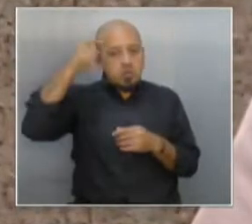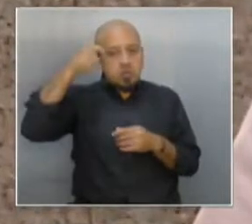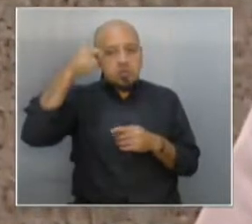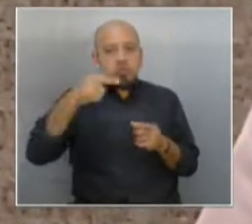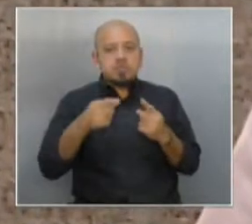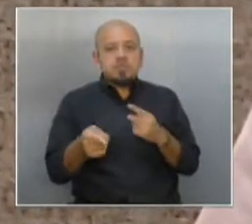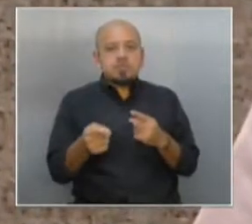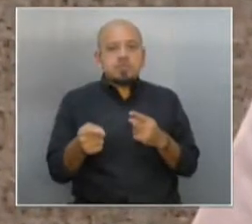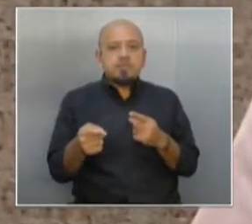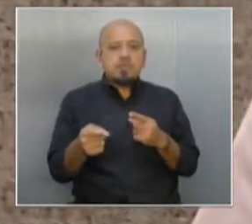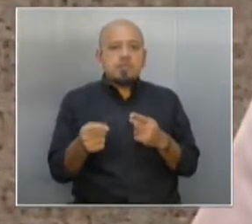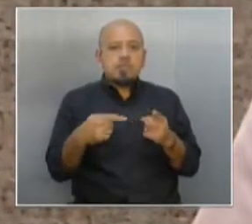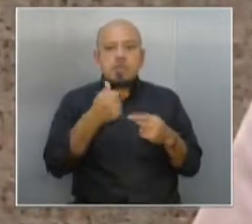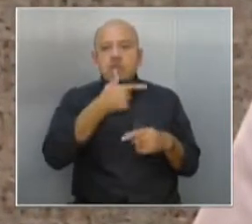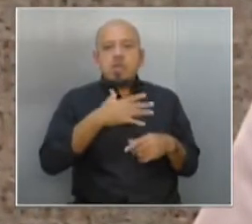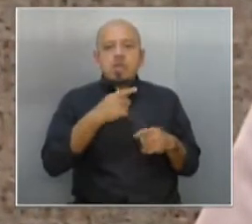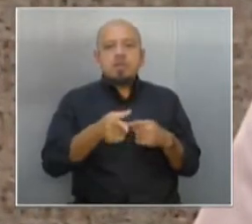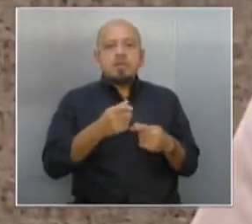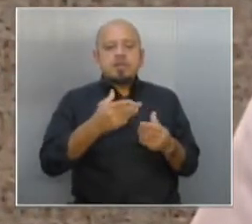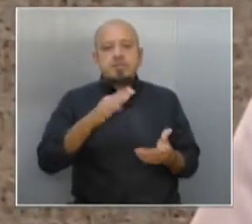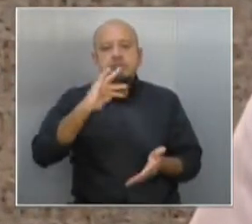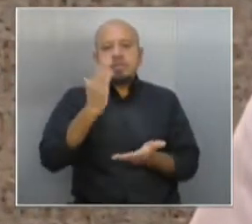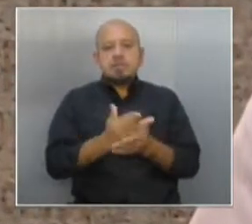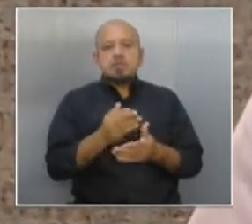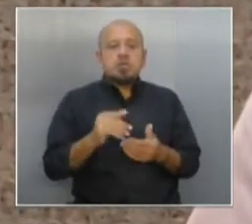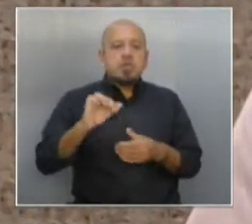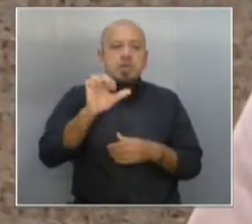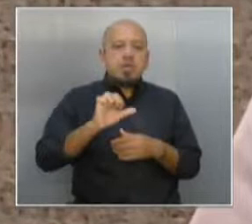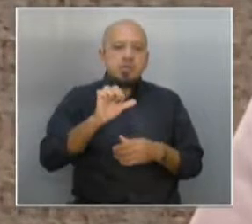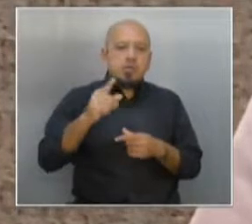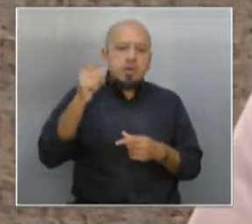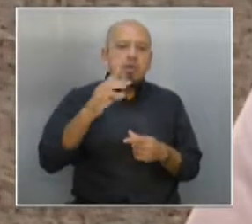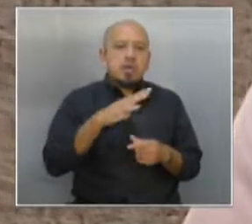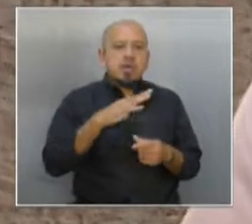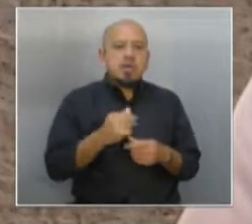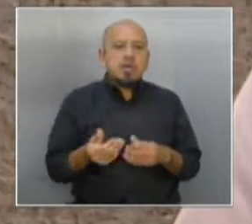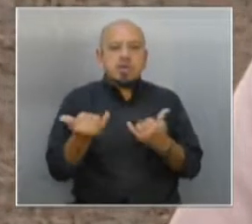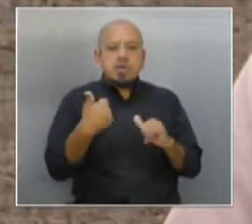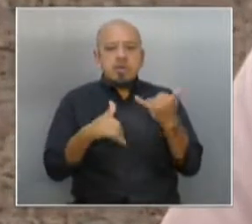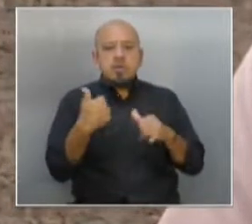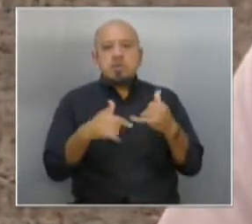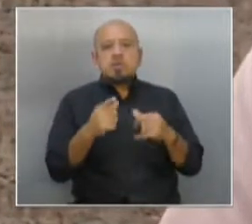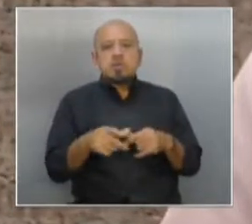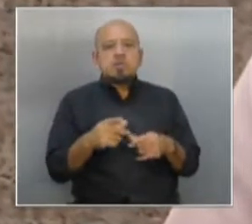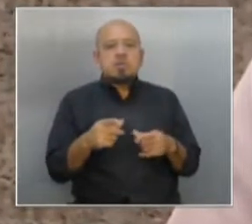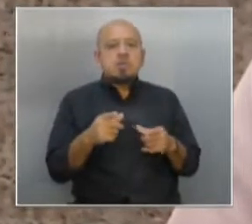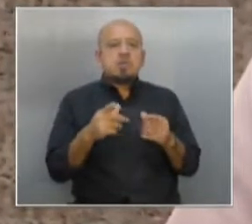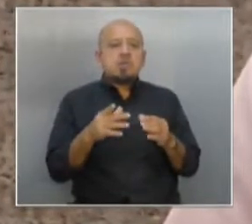sobre la historia de las sanciones occidentales. Tenemos bastante información de fondo sobre